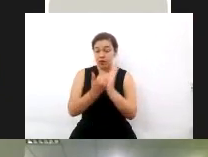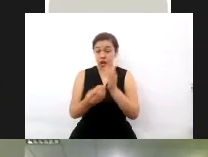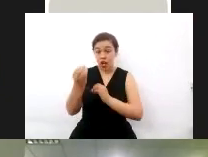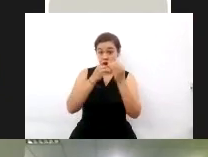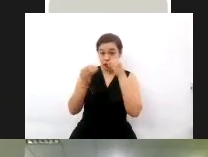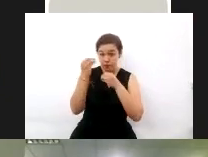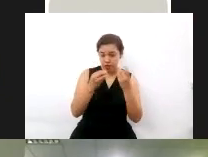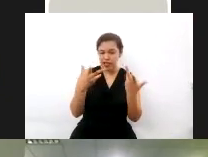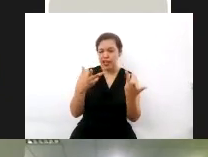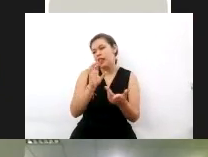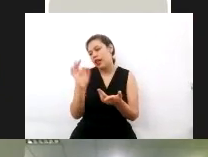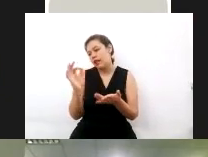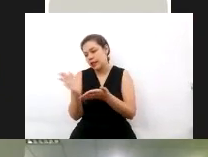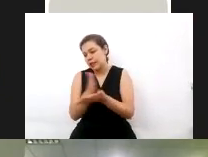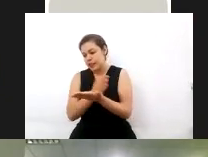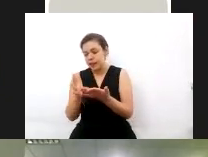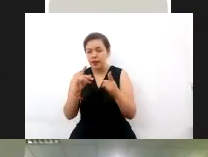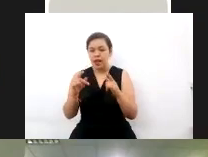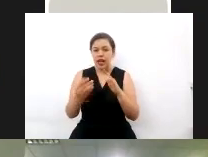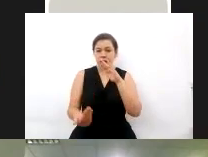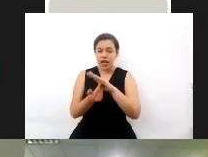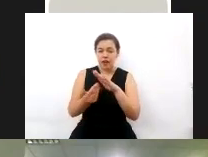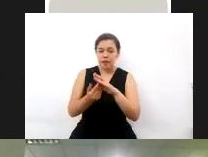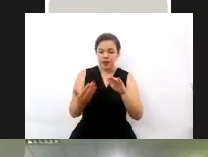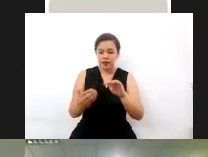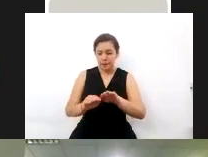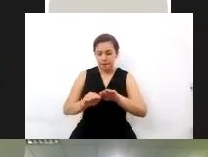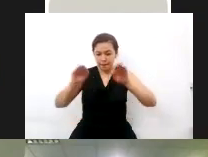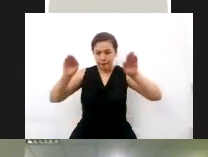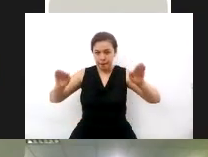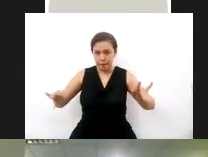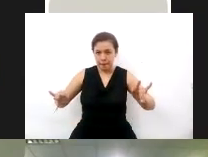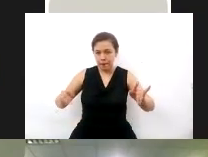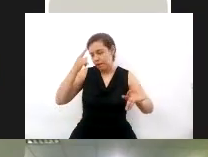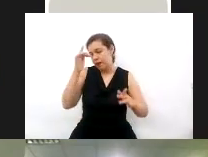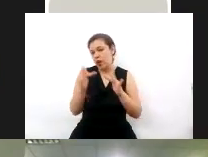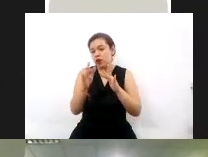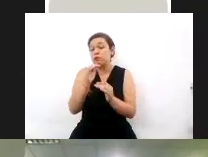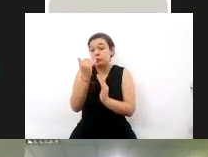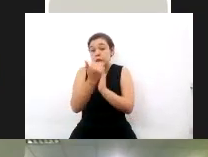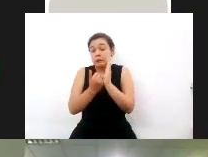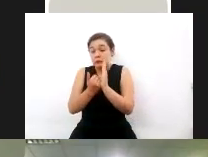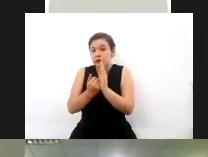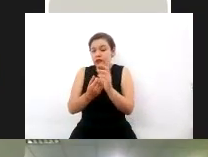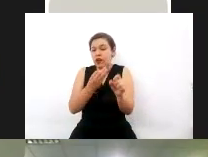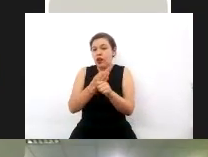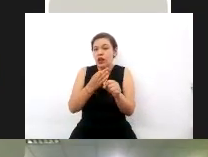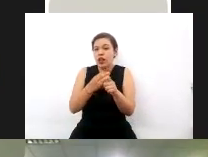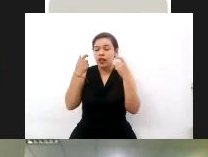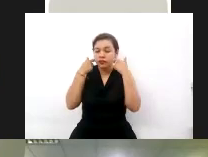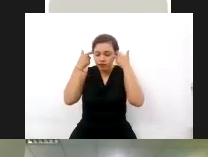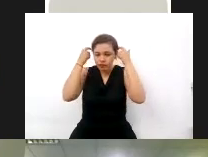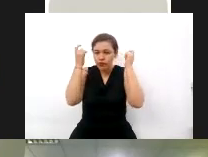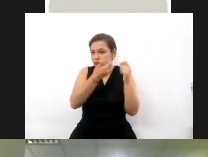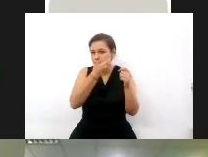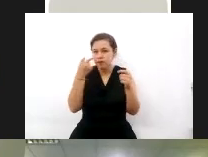que separarse las mesas o los espacios para que no tengan contacto, porque es el único momento en el que nos podemos quitar el